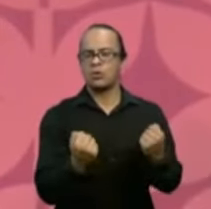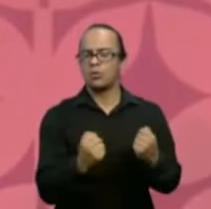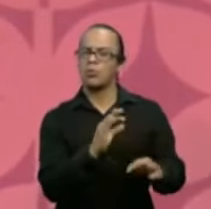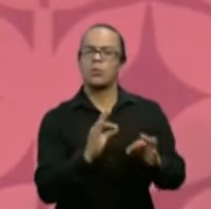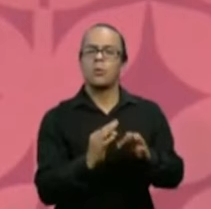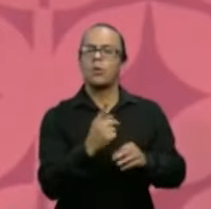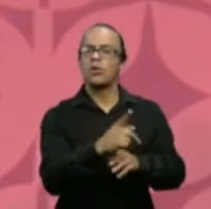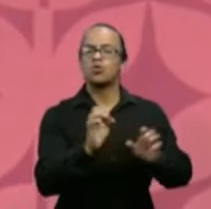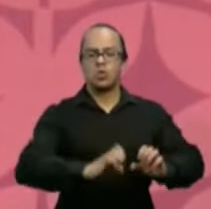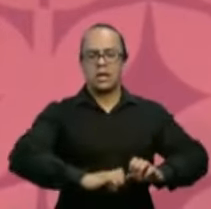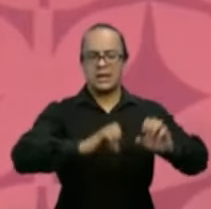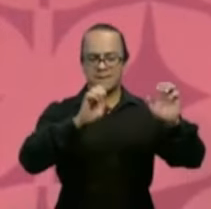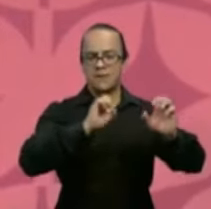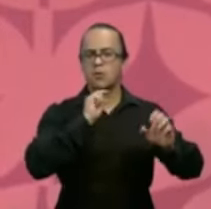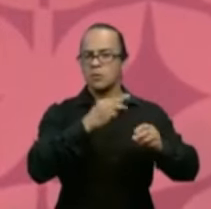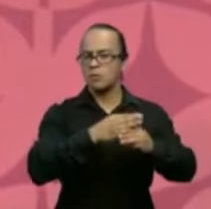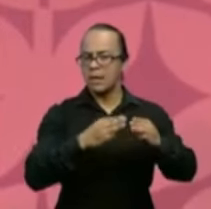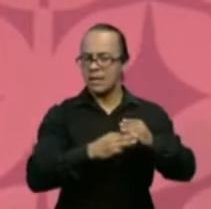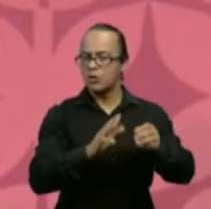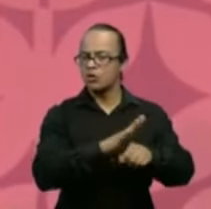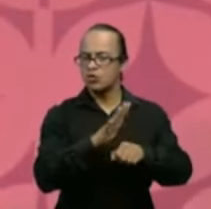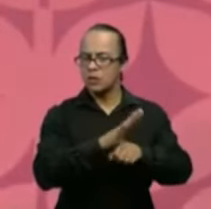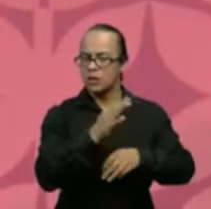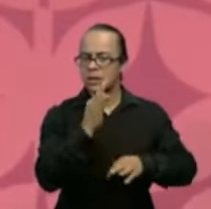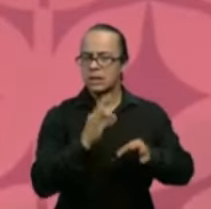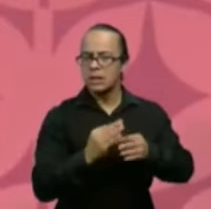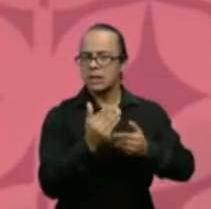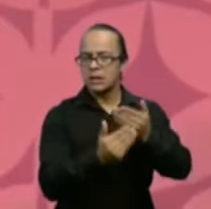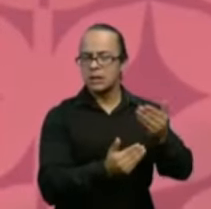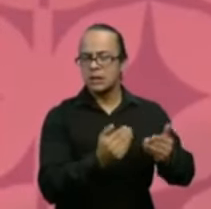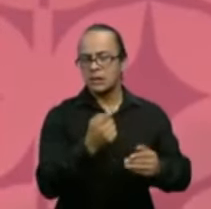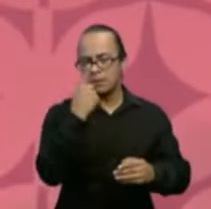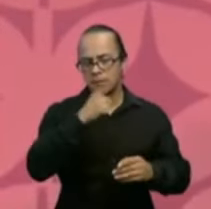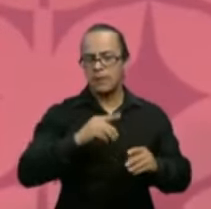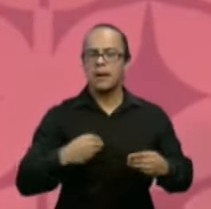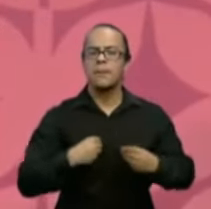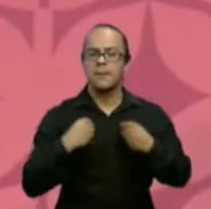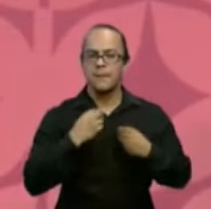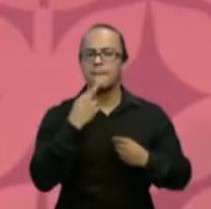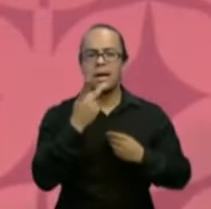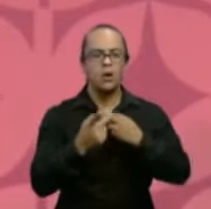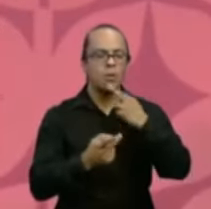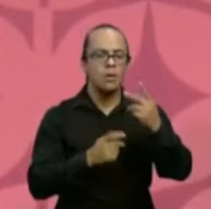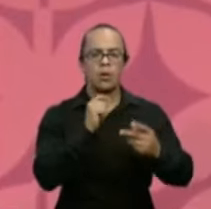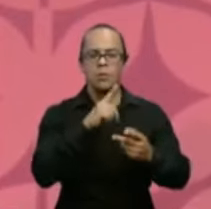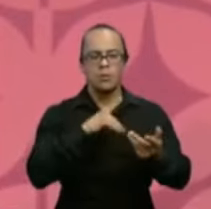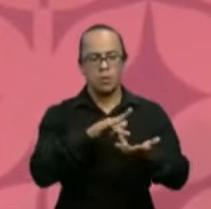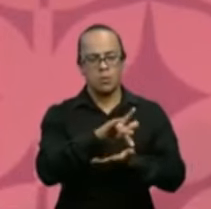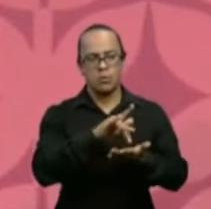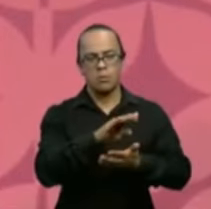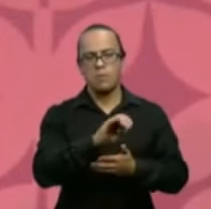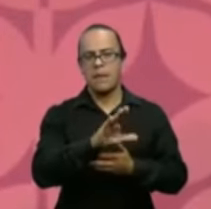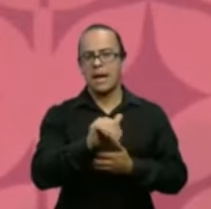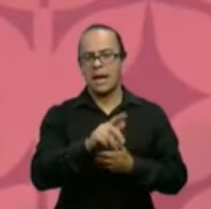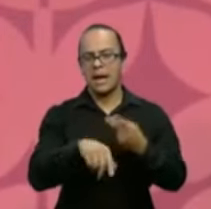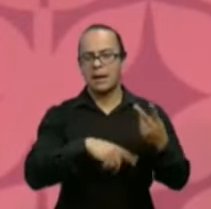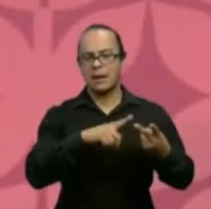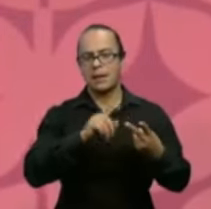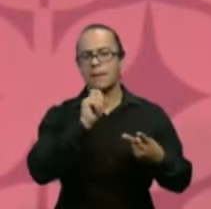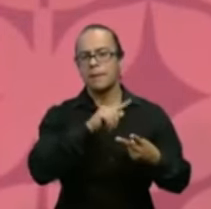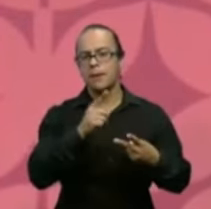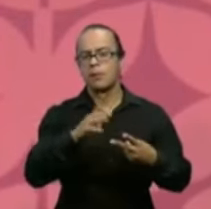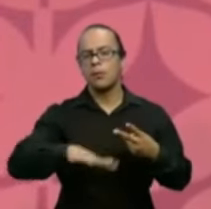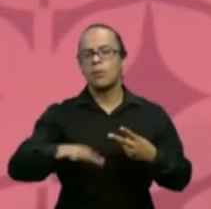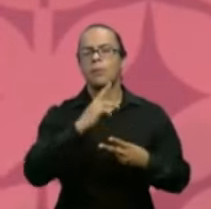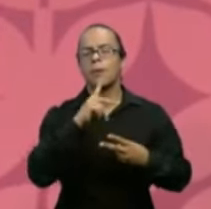sus instalaciones. De igual manera, mejoraremos sus condiciones de vida, entregando becas y facilitando su acceso a